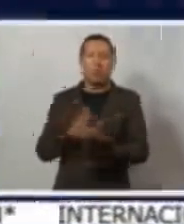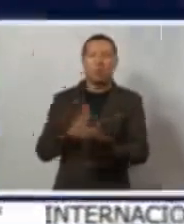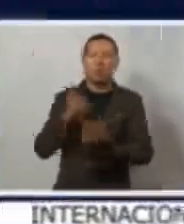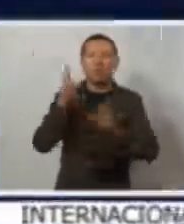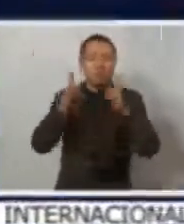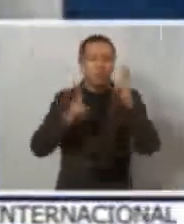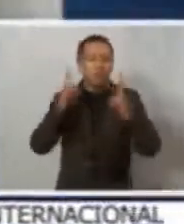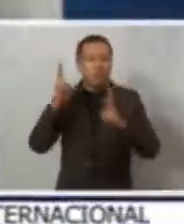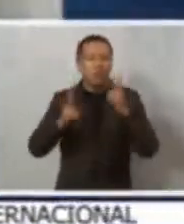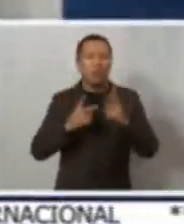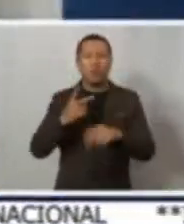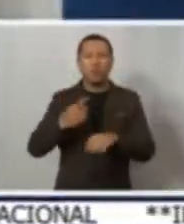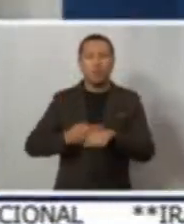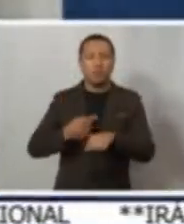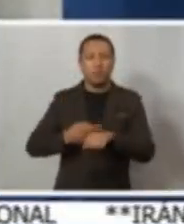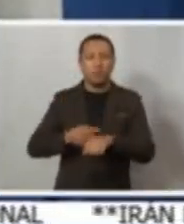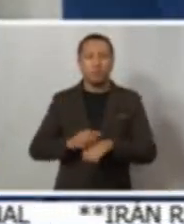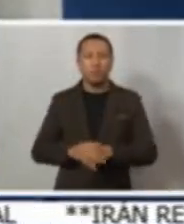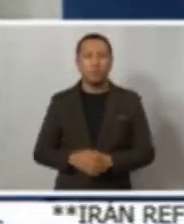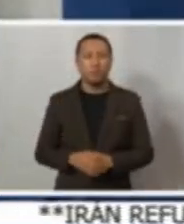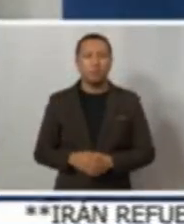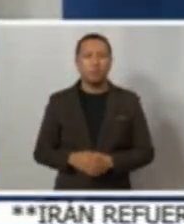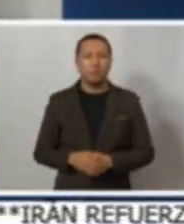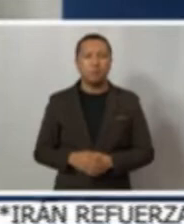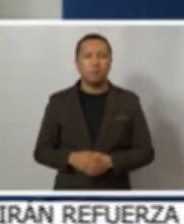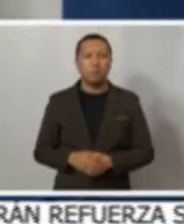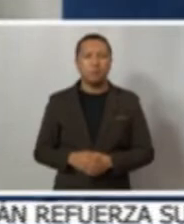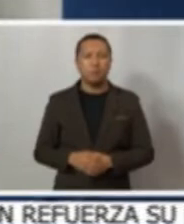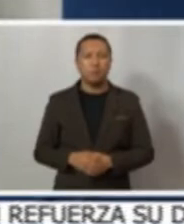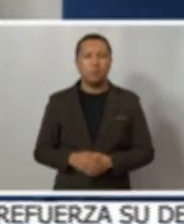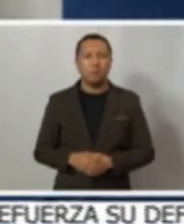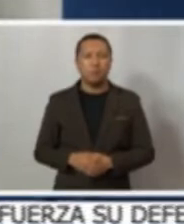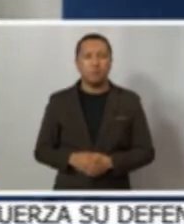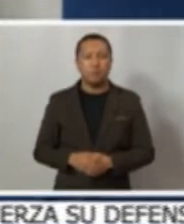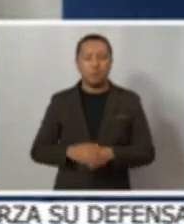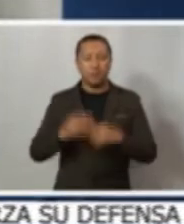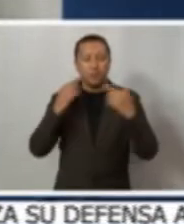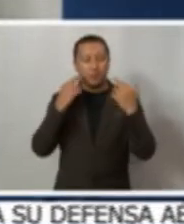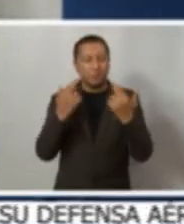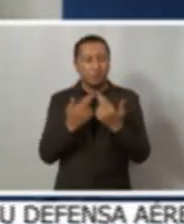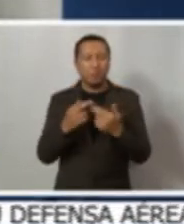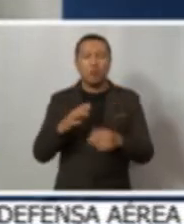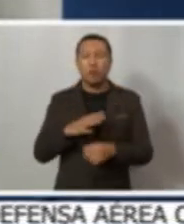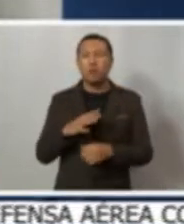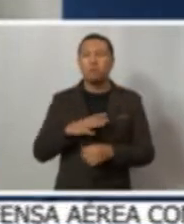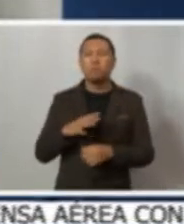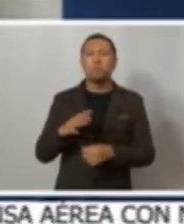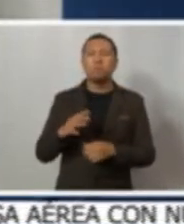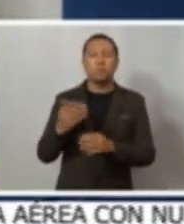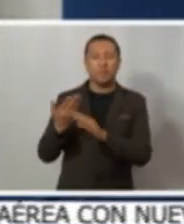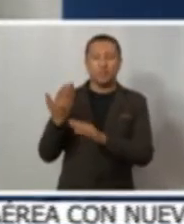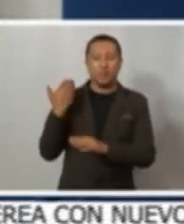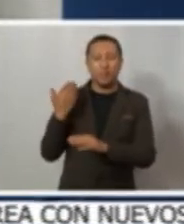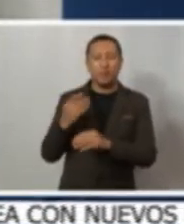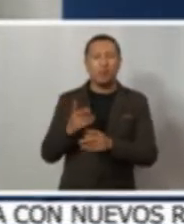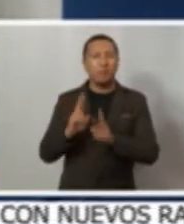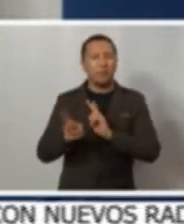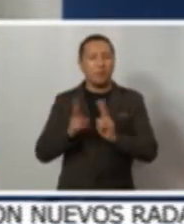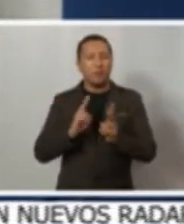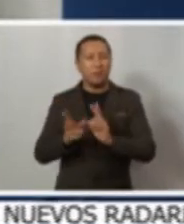enfermos. Serían como 40, aparte en la reunión que tuvimos se tomó la determinación que paciente que no